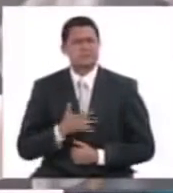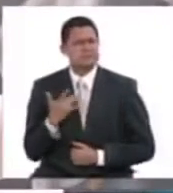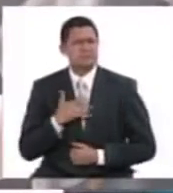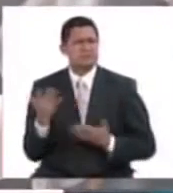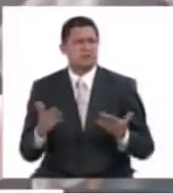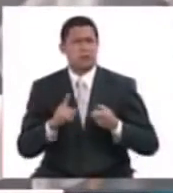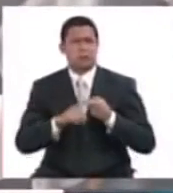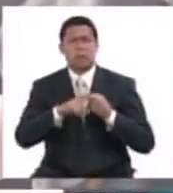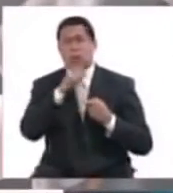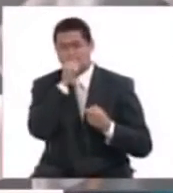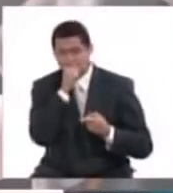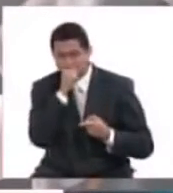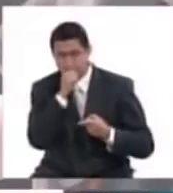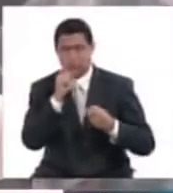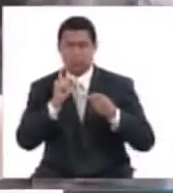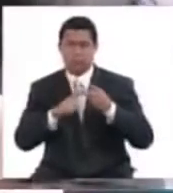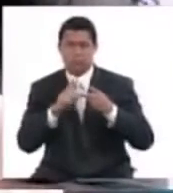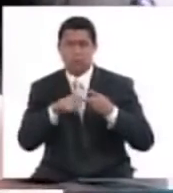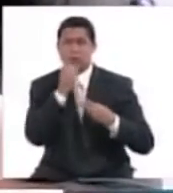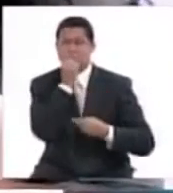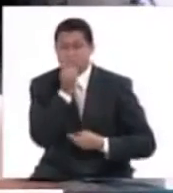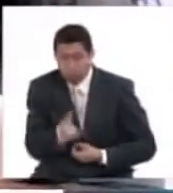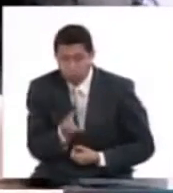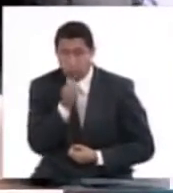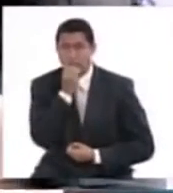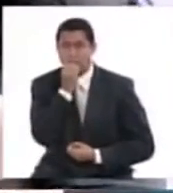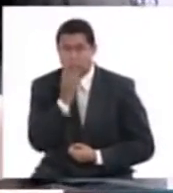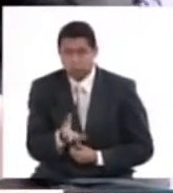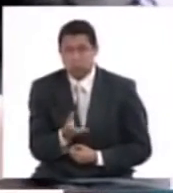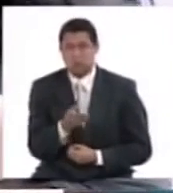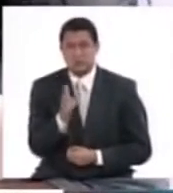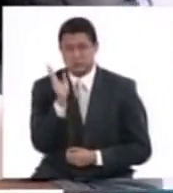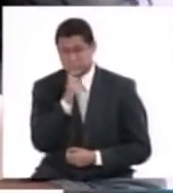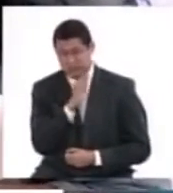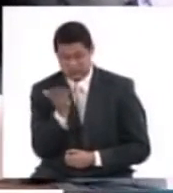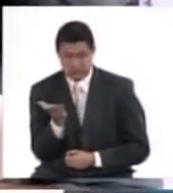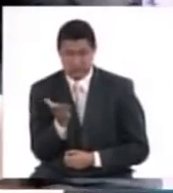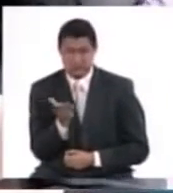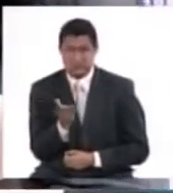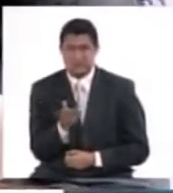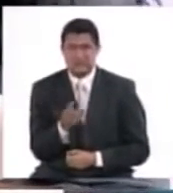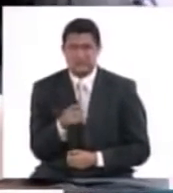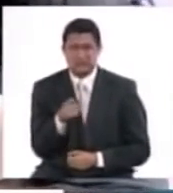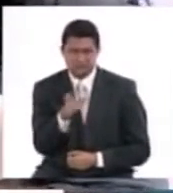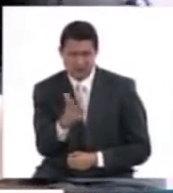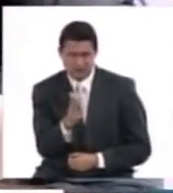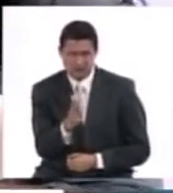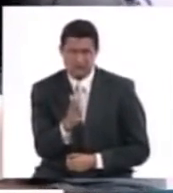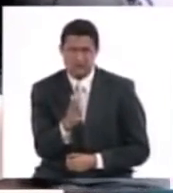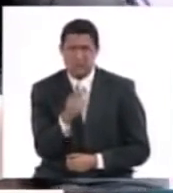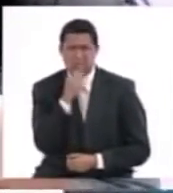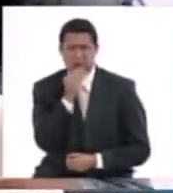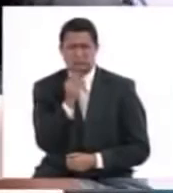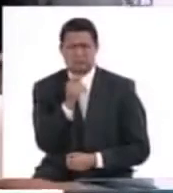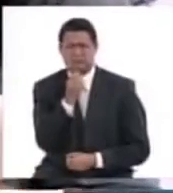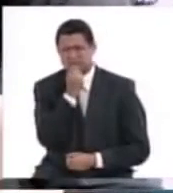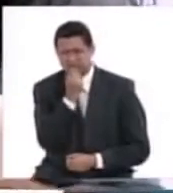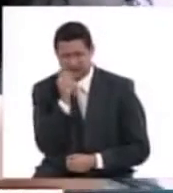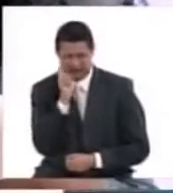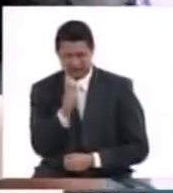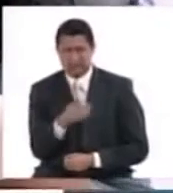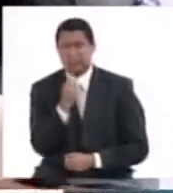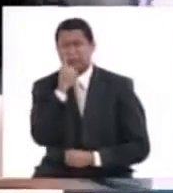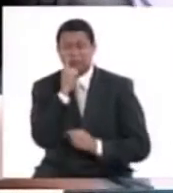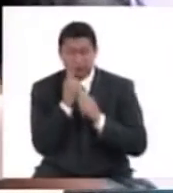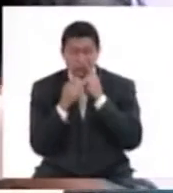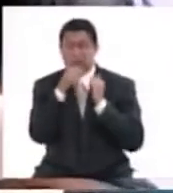principales es tos, expectoración mucopurulenta, es decir, es esa que tiene mucosa o es verde, mucha